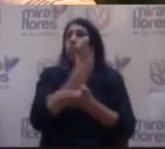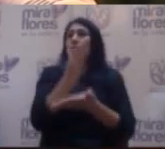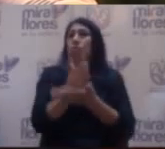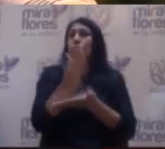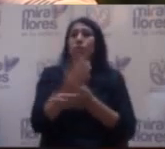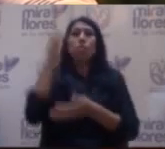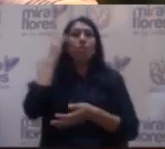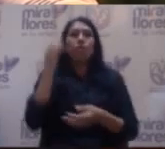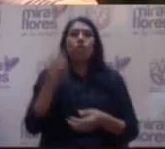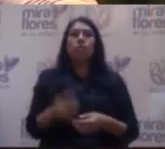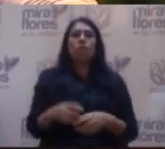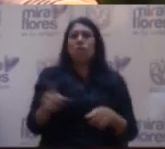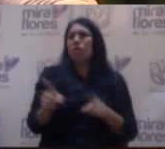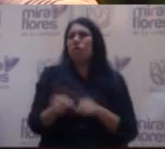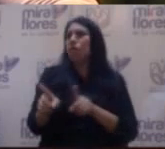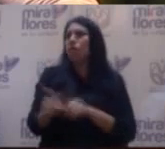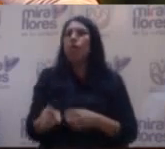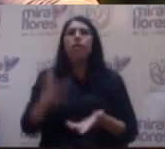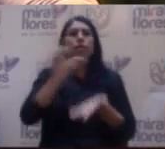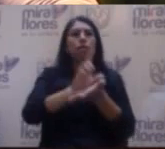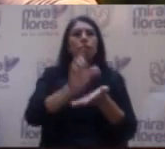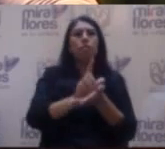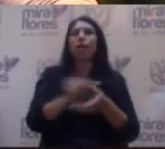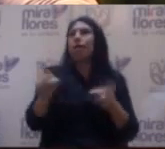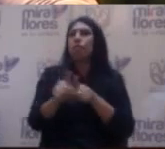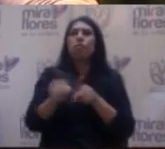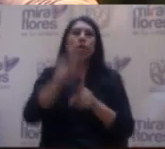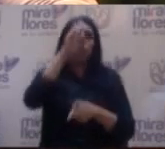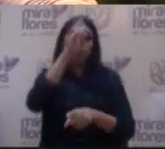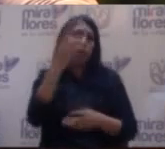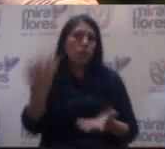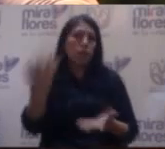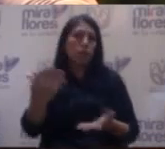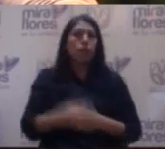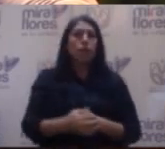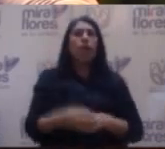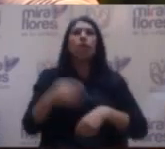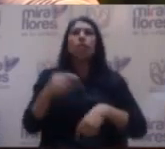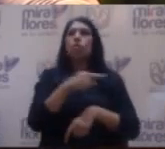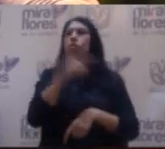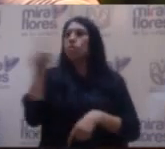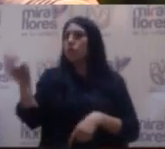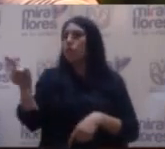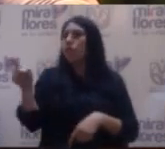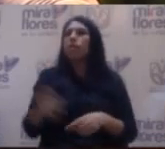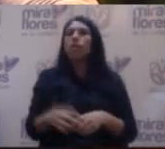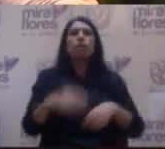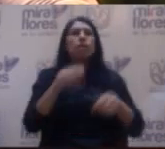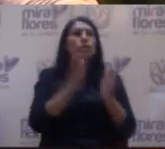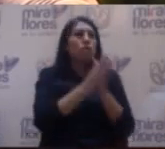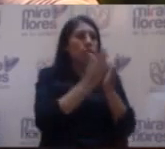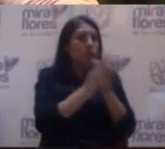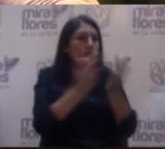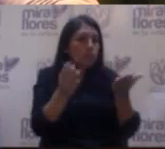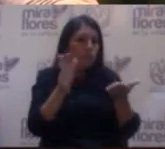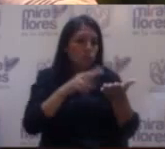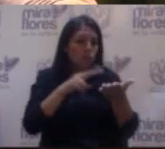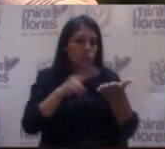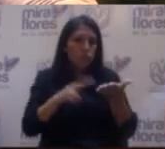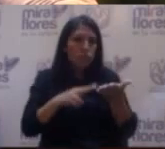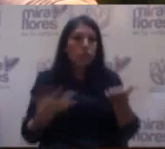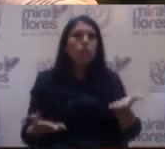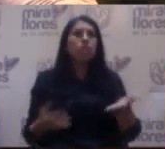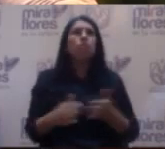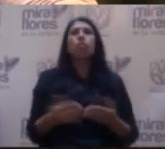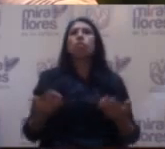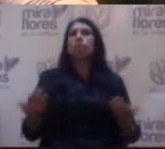Lima y en el Perú. Pero si podemos o tienen el tiempo de revisar un poco mejor este cuadro comparativo, podrían darse